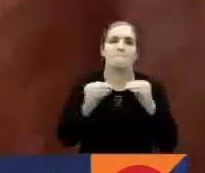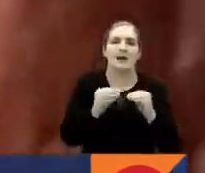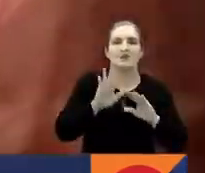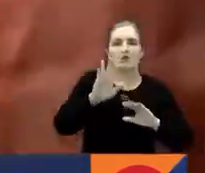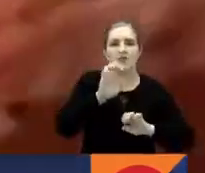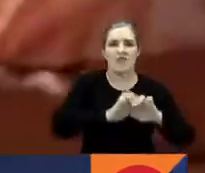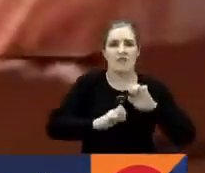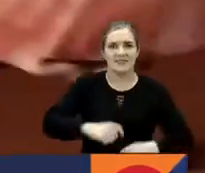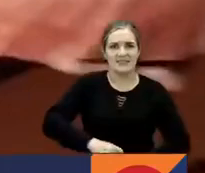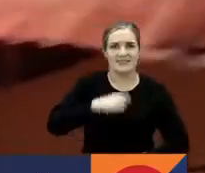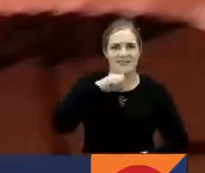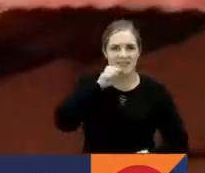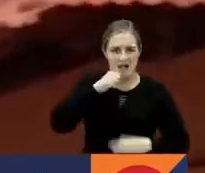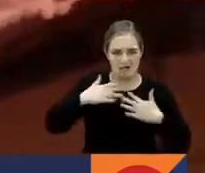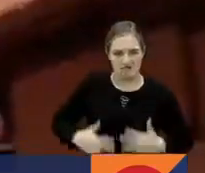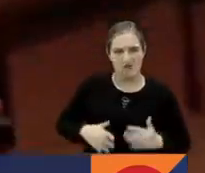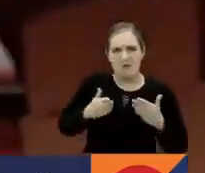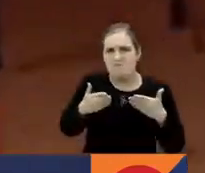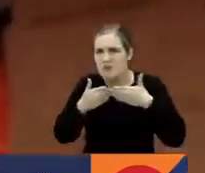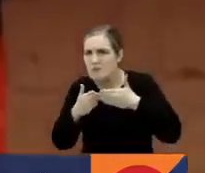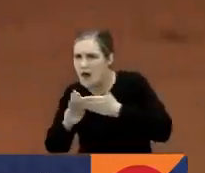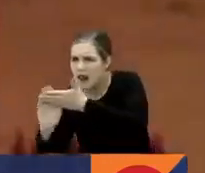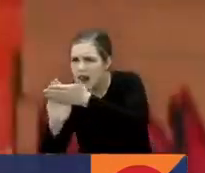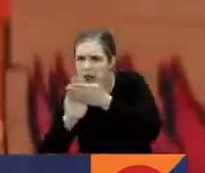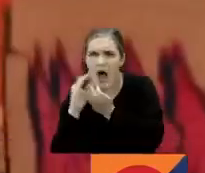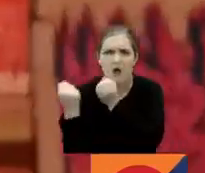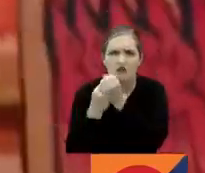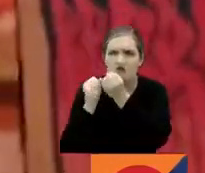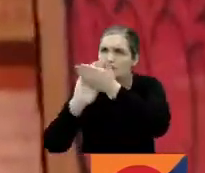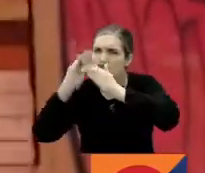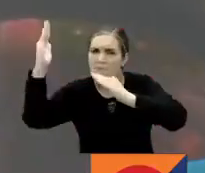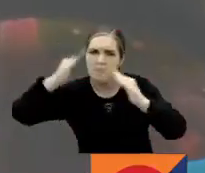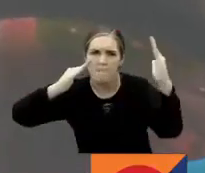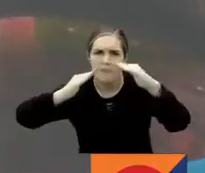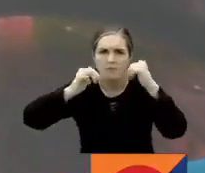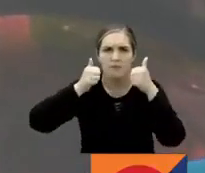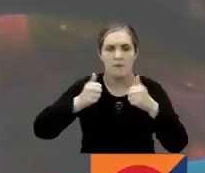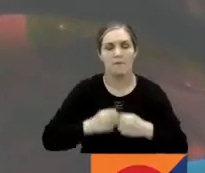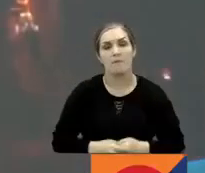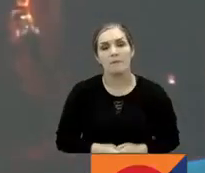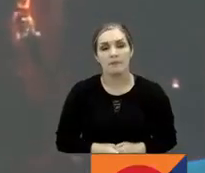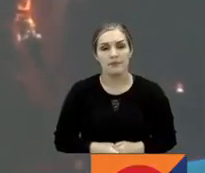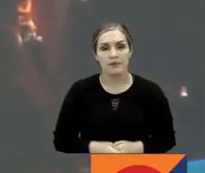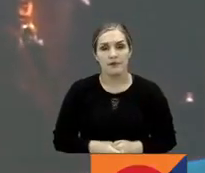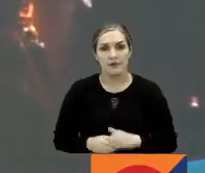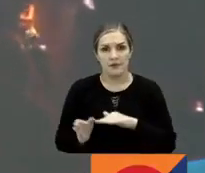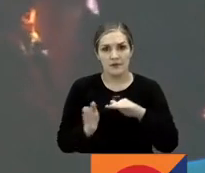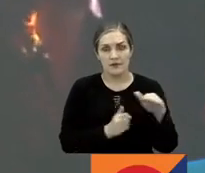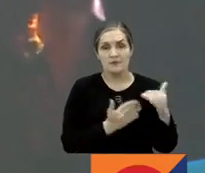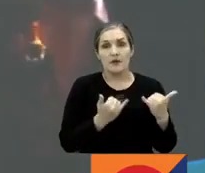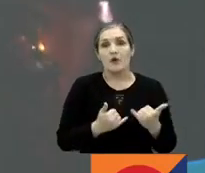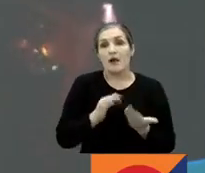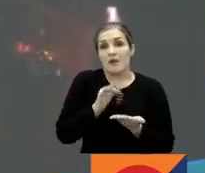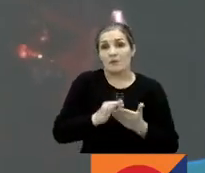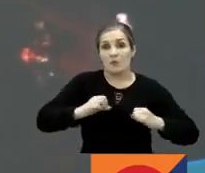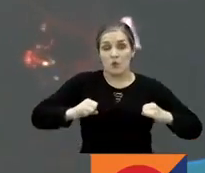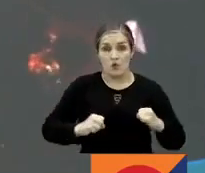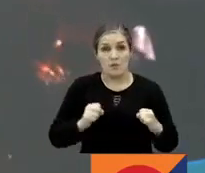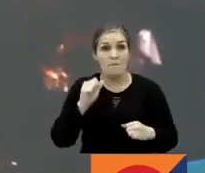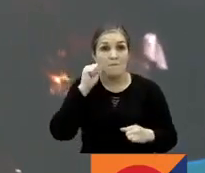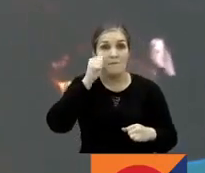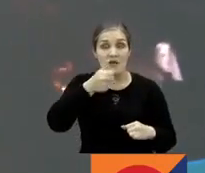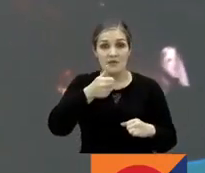elementos para la reparación de las casas afectadas. Y ahora pasamos a la capital del país. Mañana en la Comisión